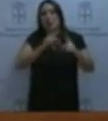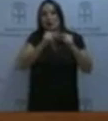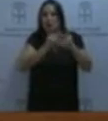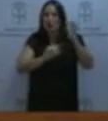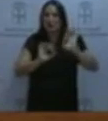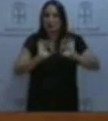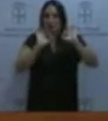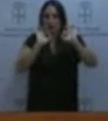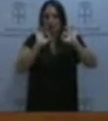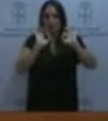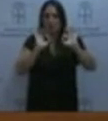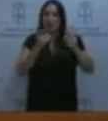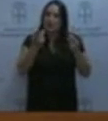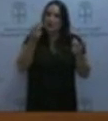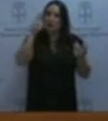particular. Resulta